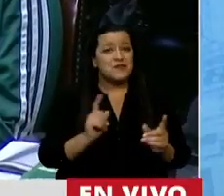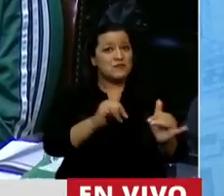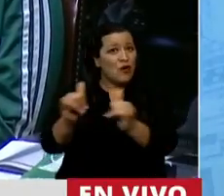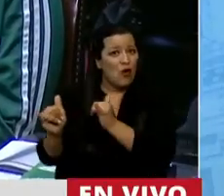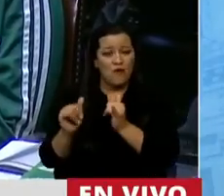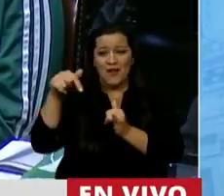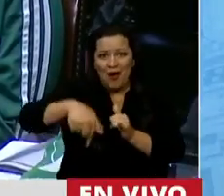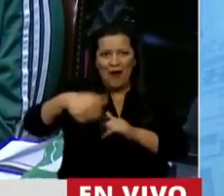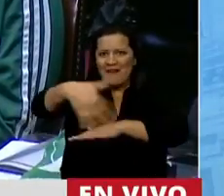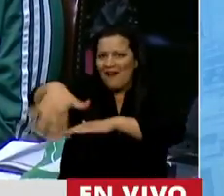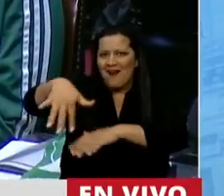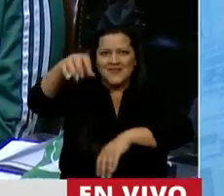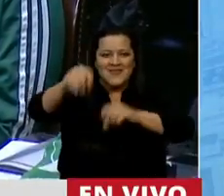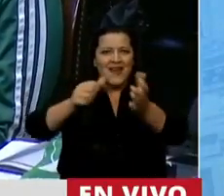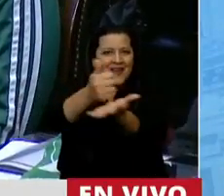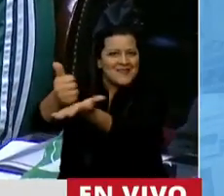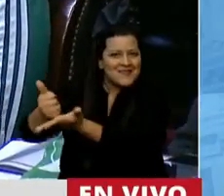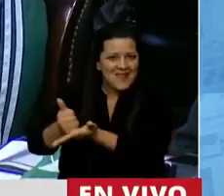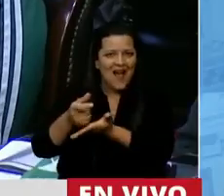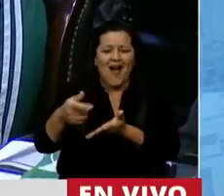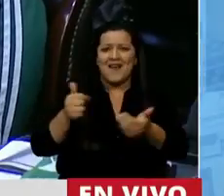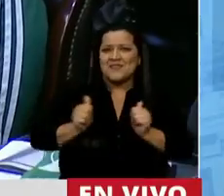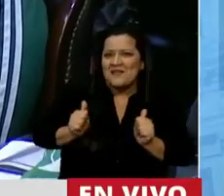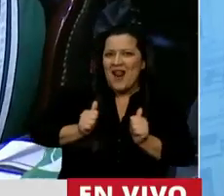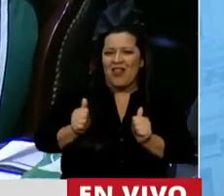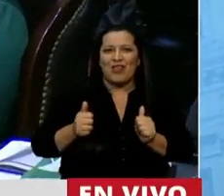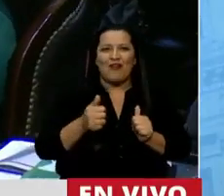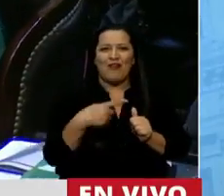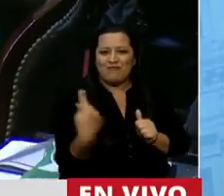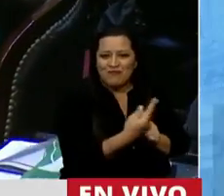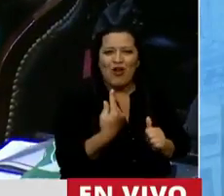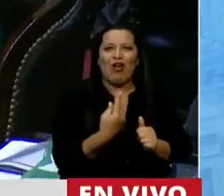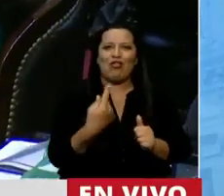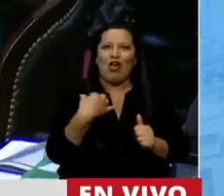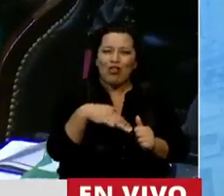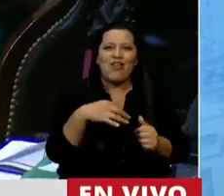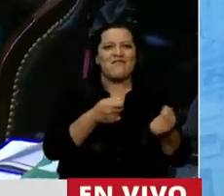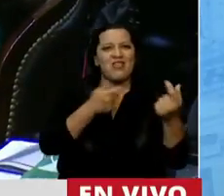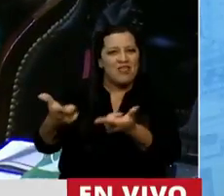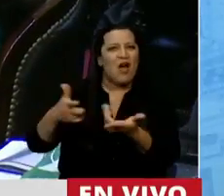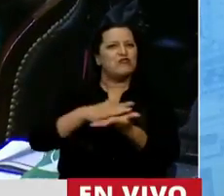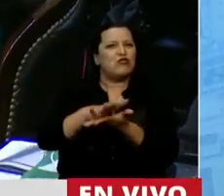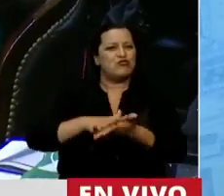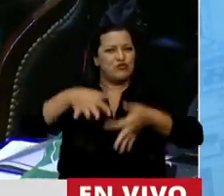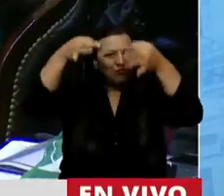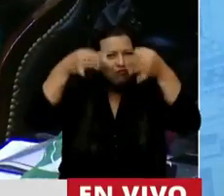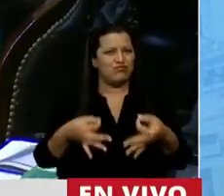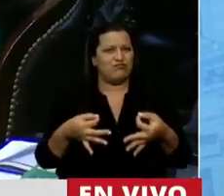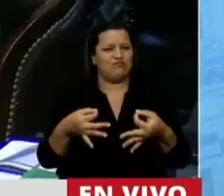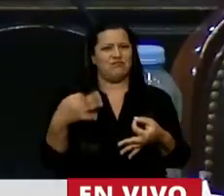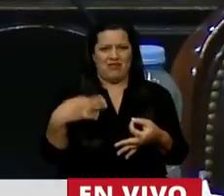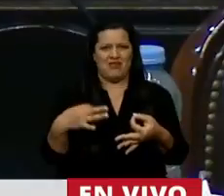que hoy están en la calle y que esperan de nosotros y nosotras que demos una respuesta concreta, que estemos a la altura